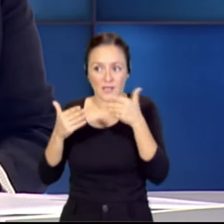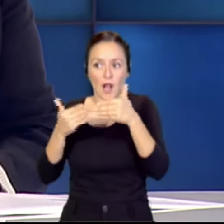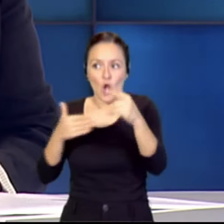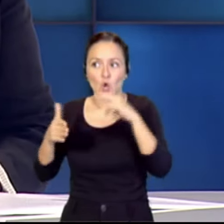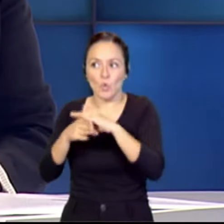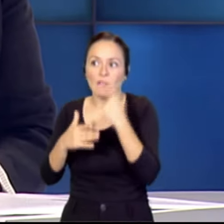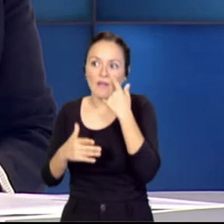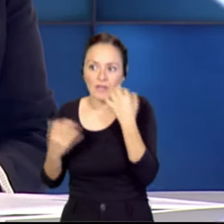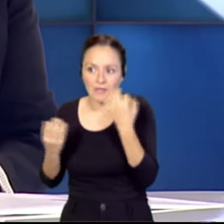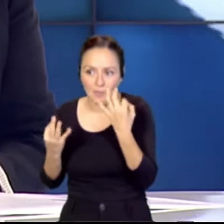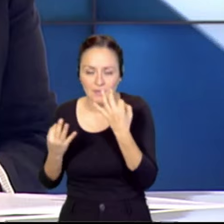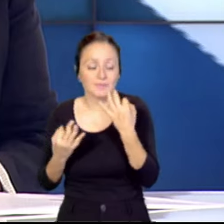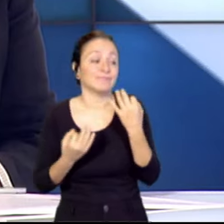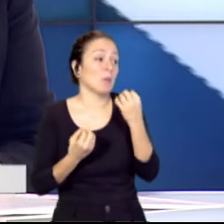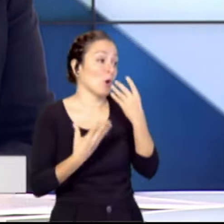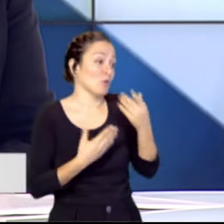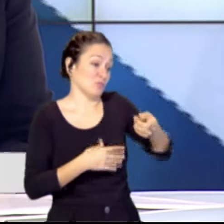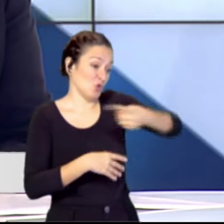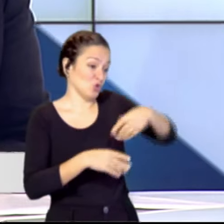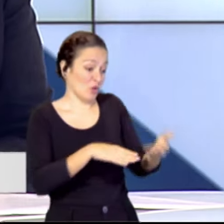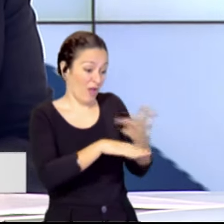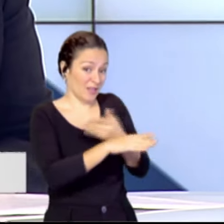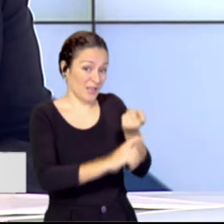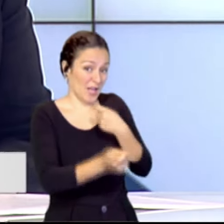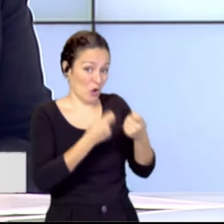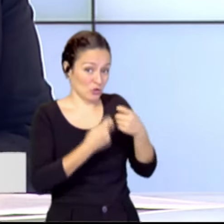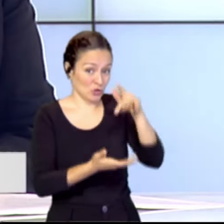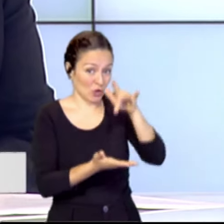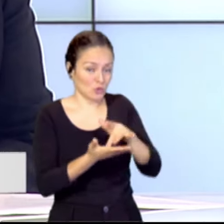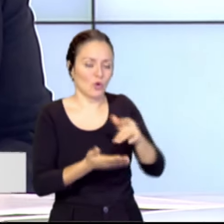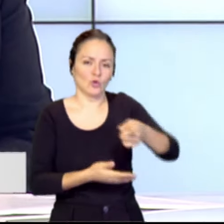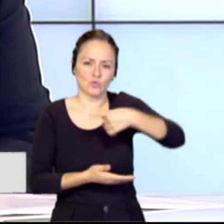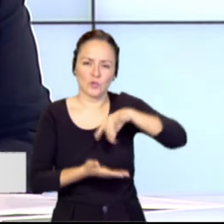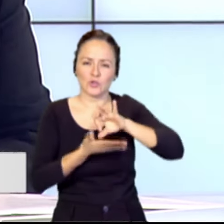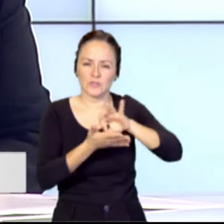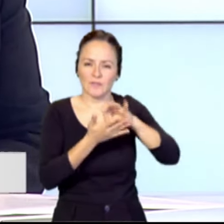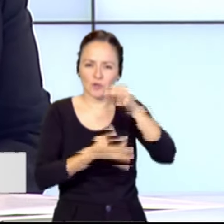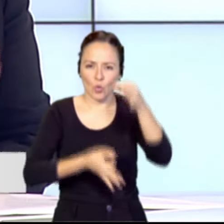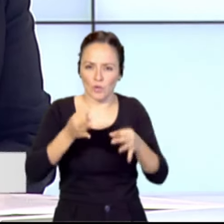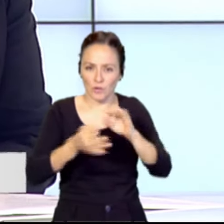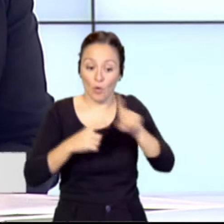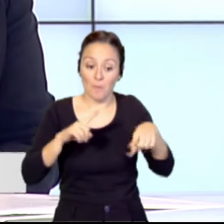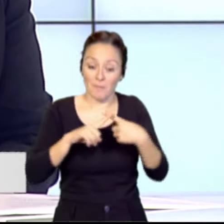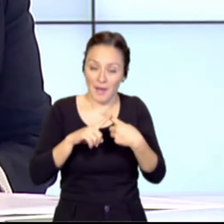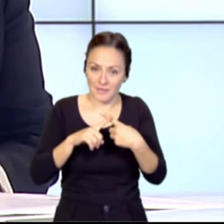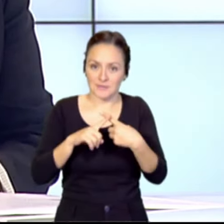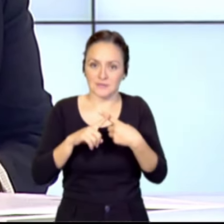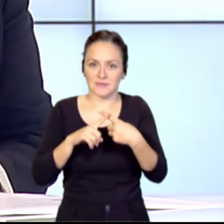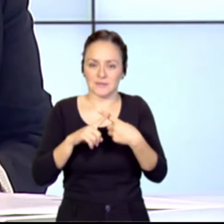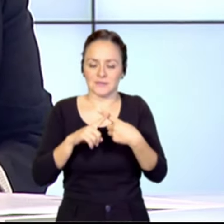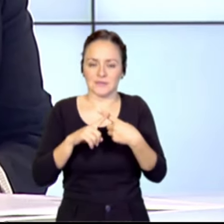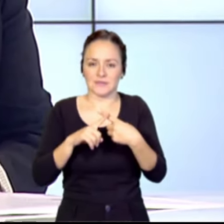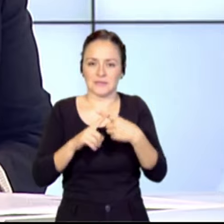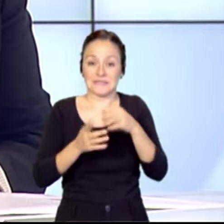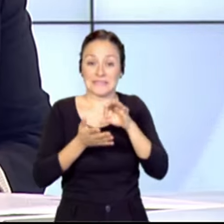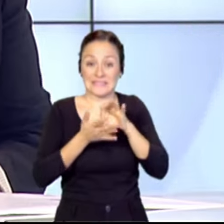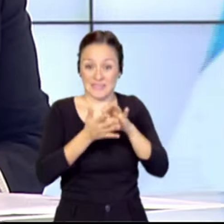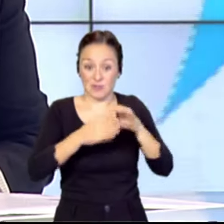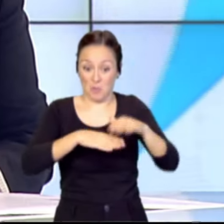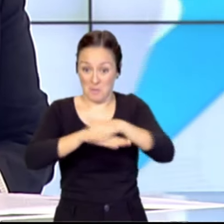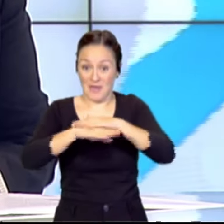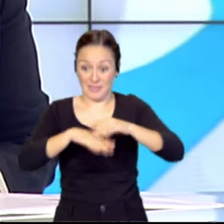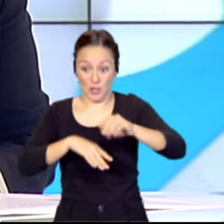negociaciones previas que hemos tenido si sean en nuestros servicios jurídicos junto con los servicios jurídicos de los ministerios implicados